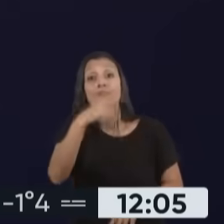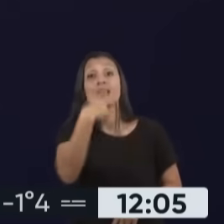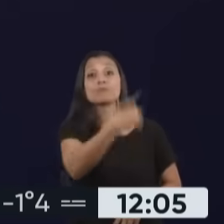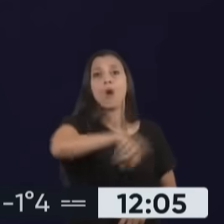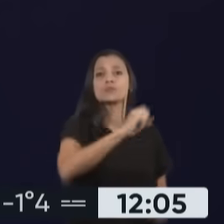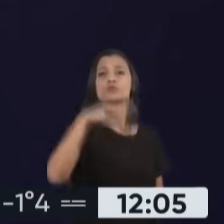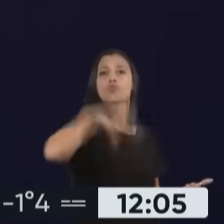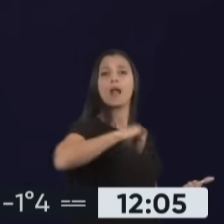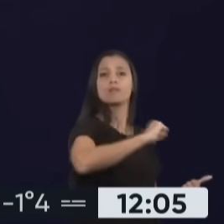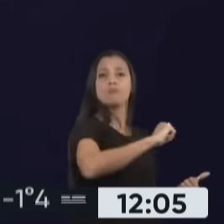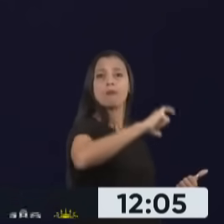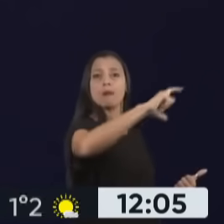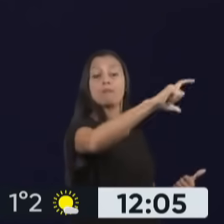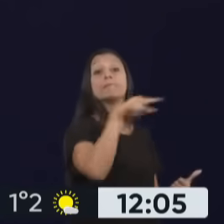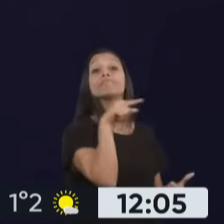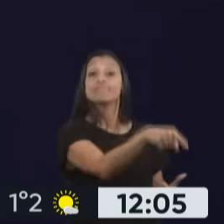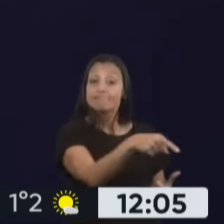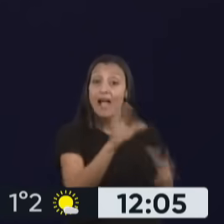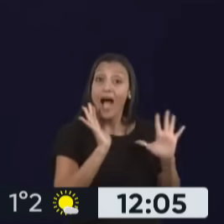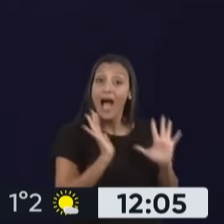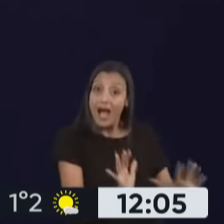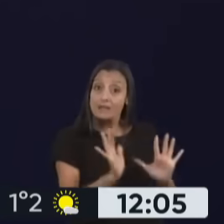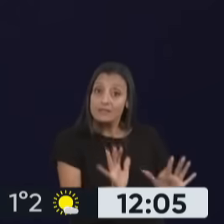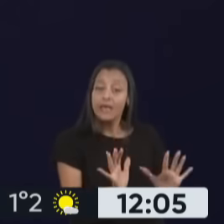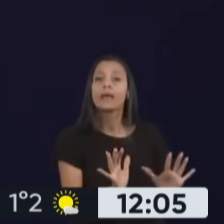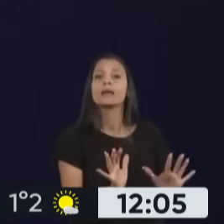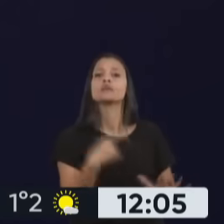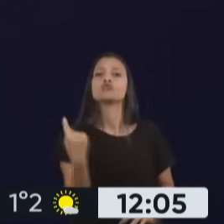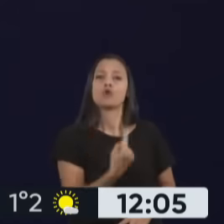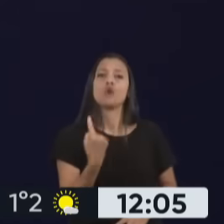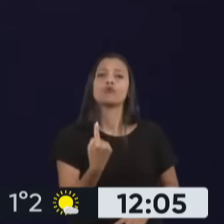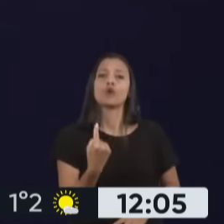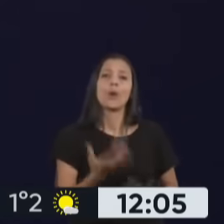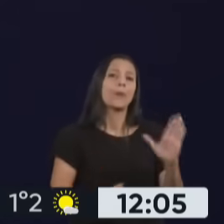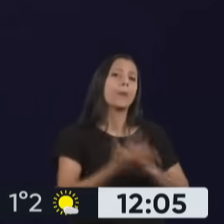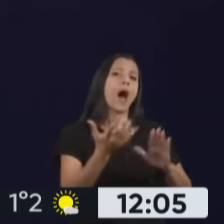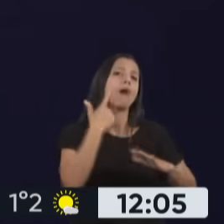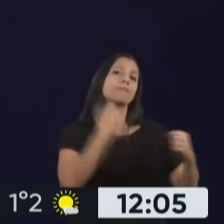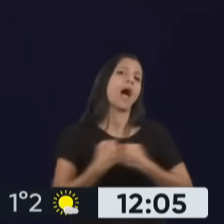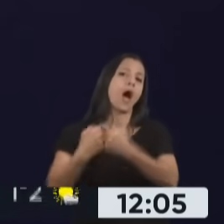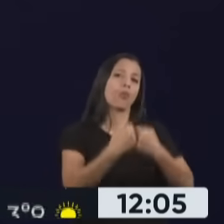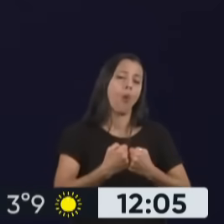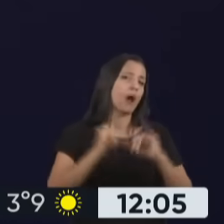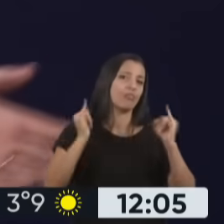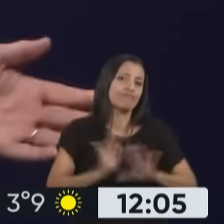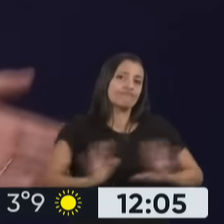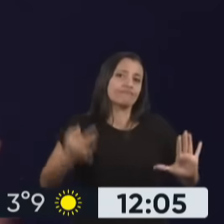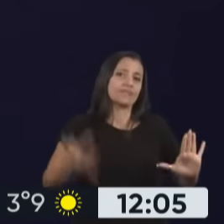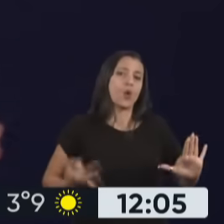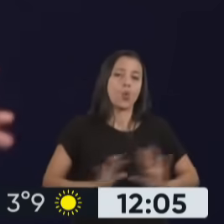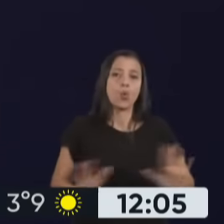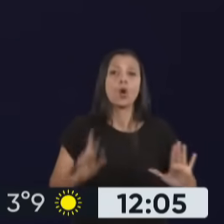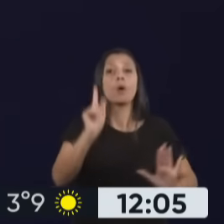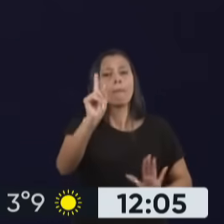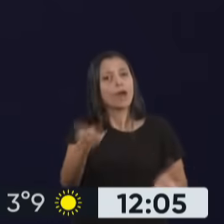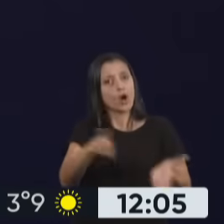mejor, bueno, creo que en ese camino vamos a terminar todos de acuerdo, seguramente que sí. Pero, repito,